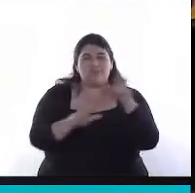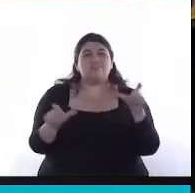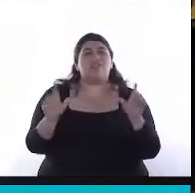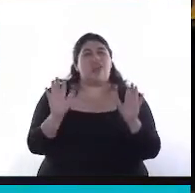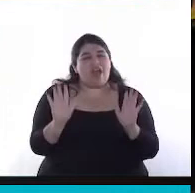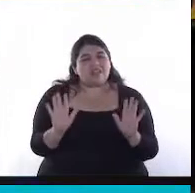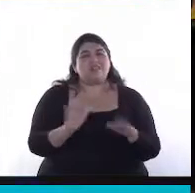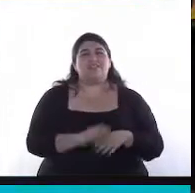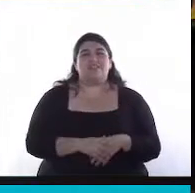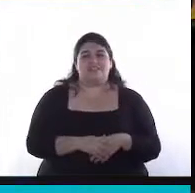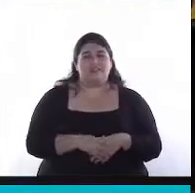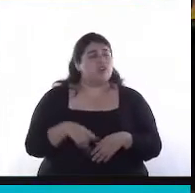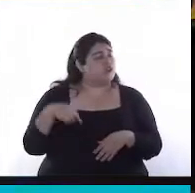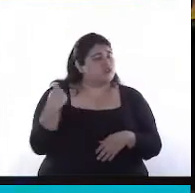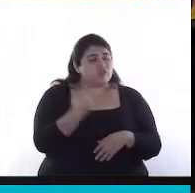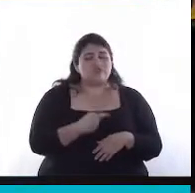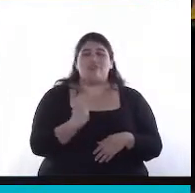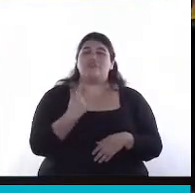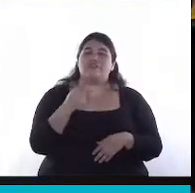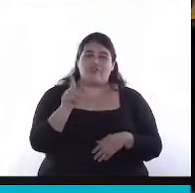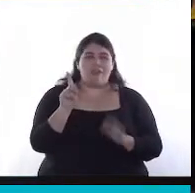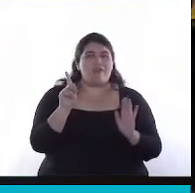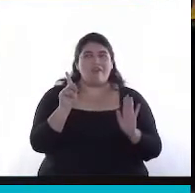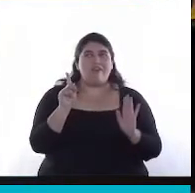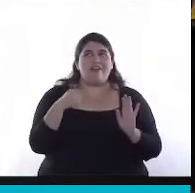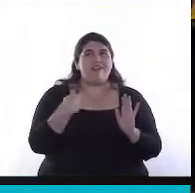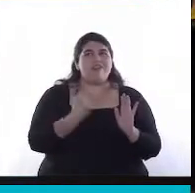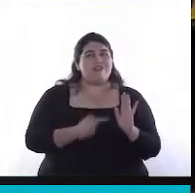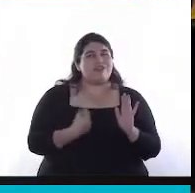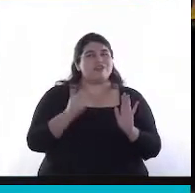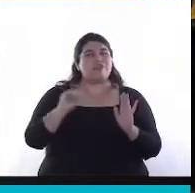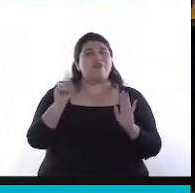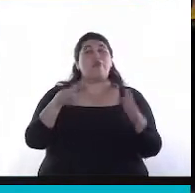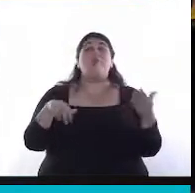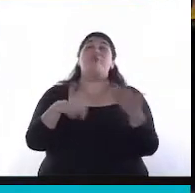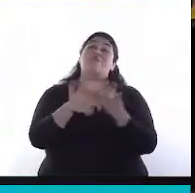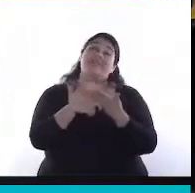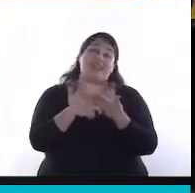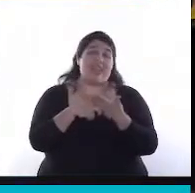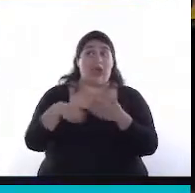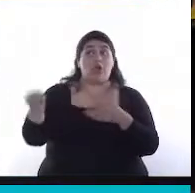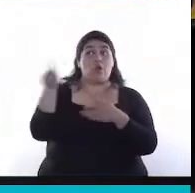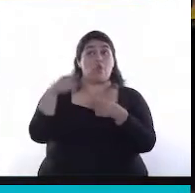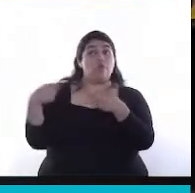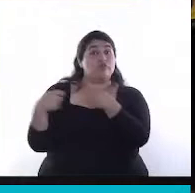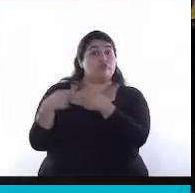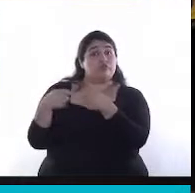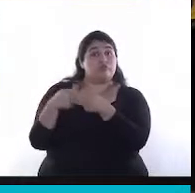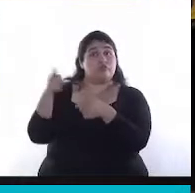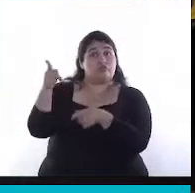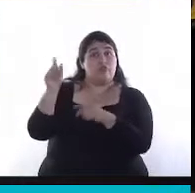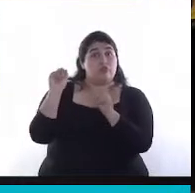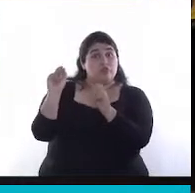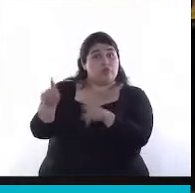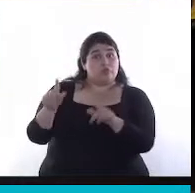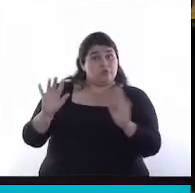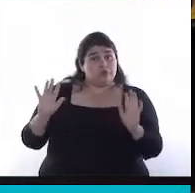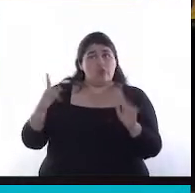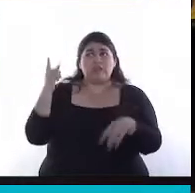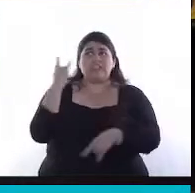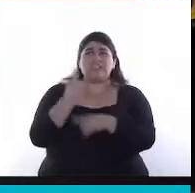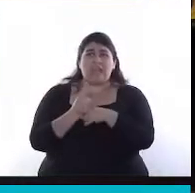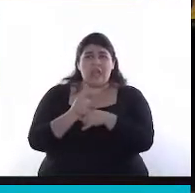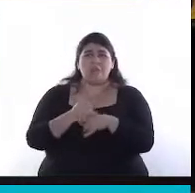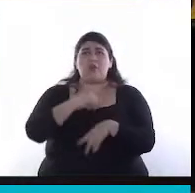nosotros no tenemos este un fiscal como tienen ustedes que participaba en los